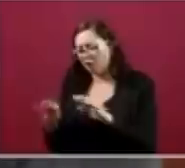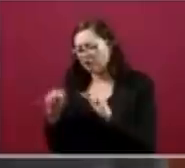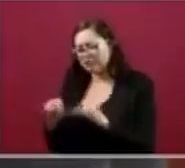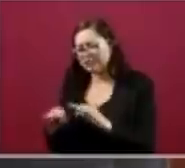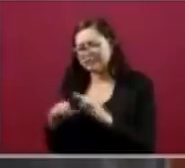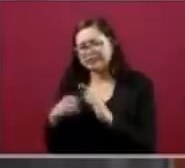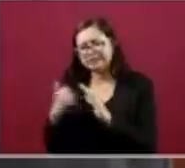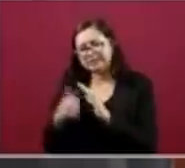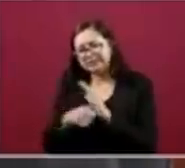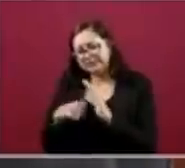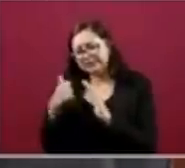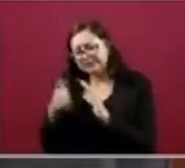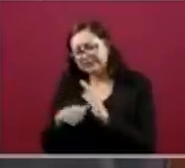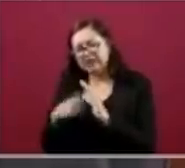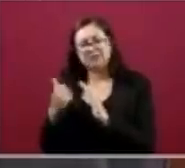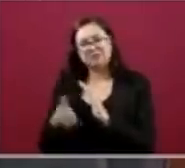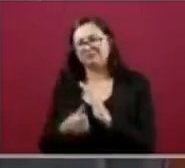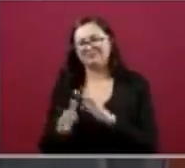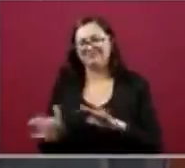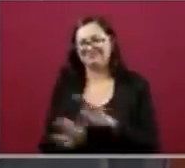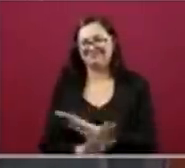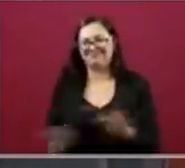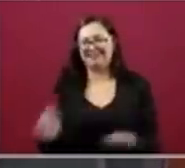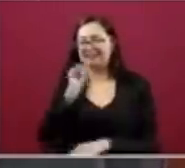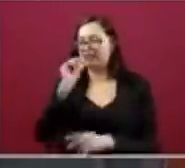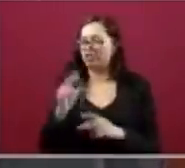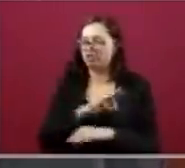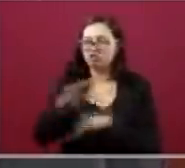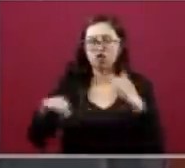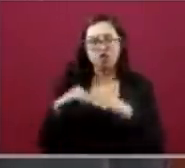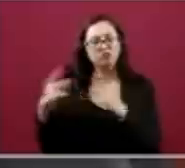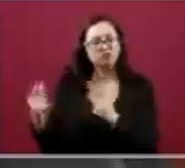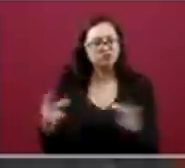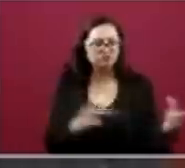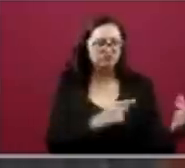y todo mundo tiene que estar pendiente,